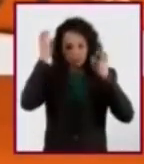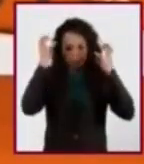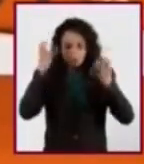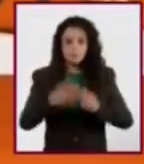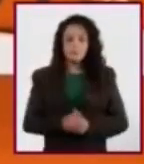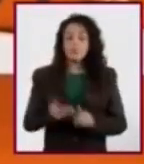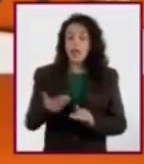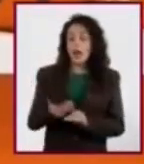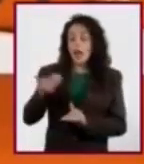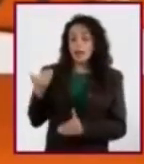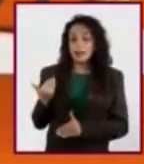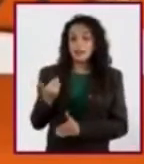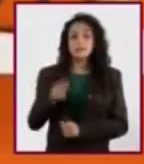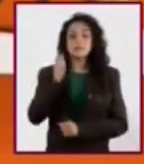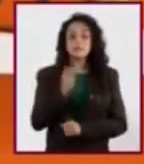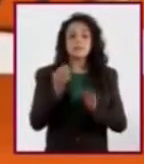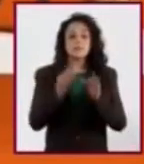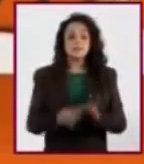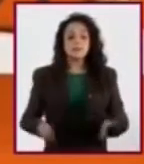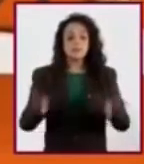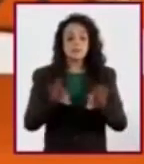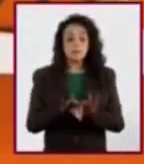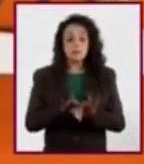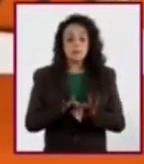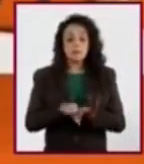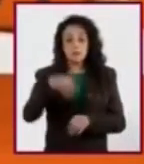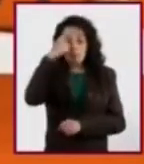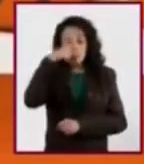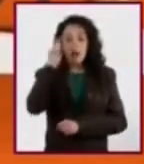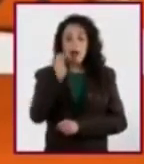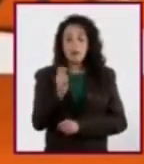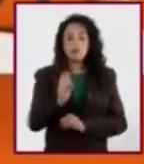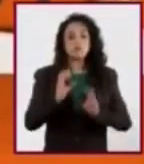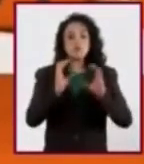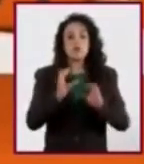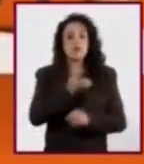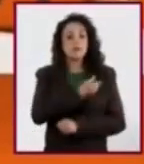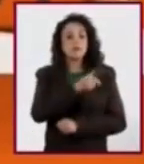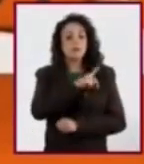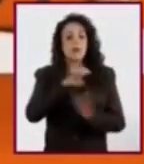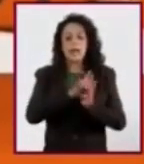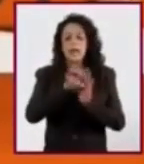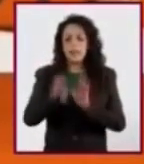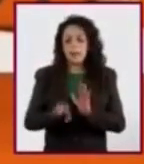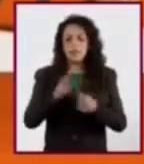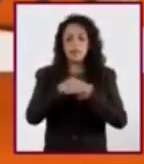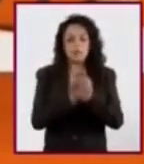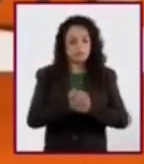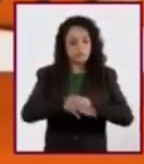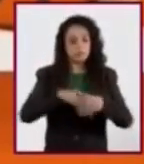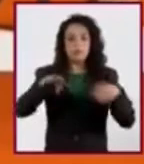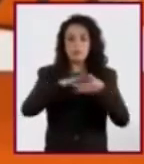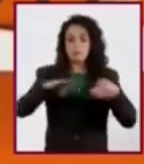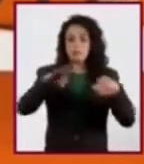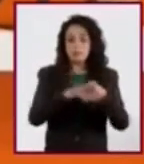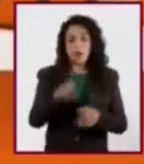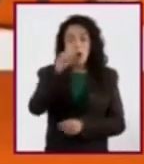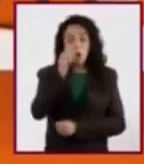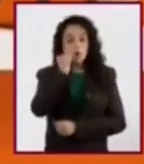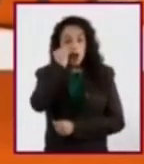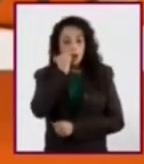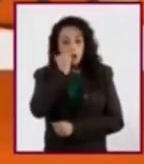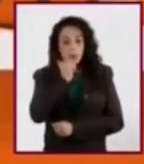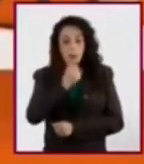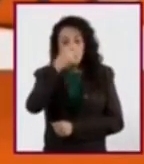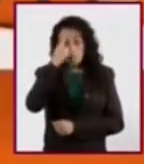comenzar, les recuerdo que es importante mantener los hábitos de higiene, como lavarse las manos constantemente con agua y jabón para cuidar